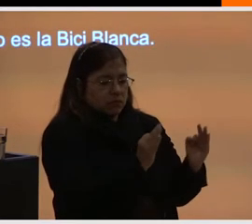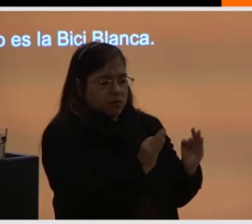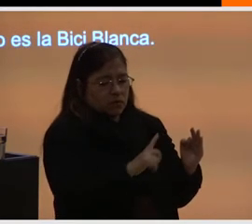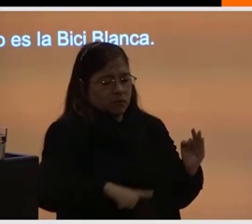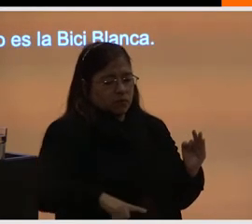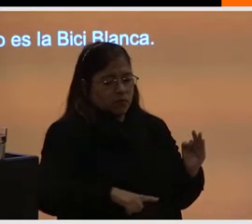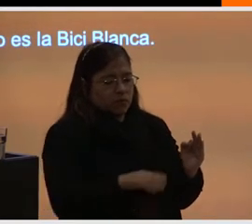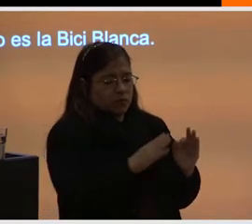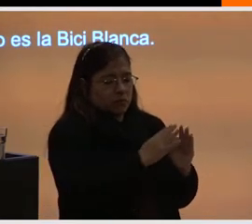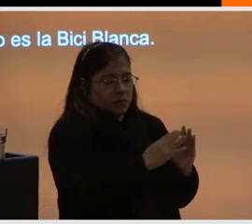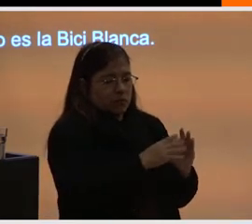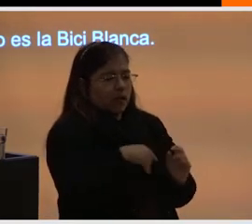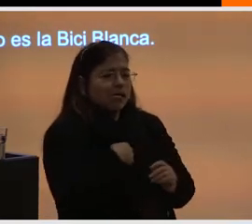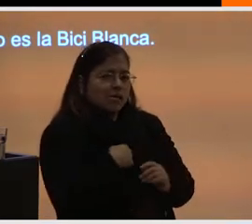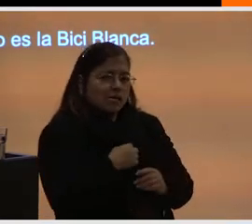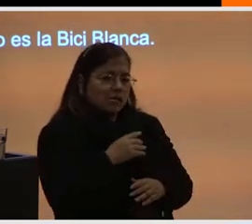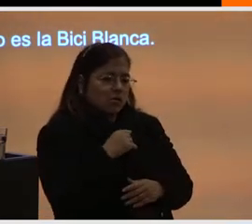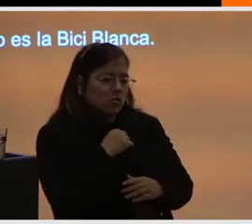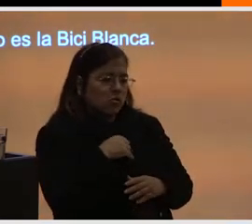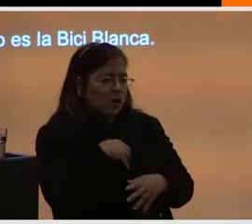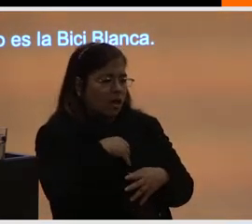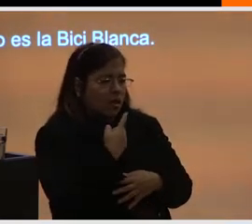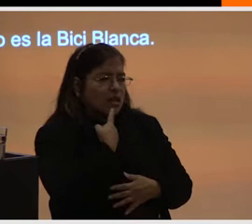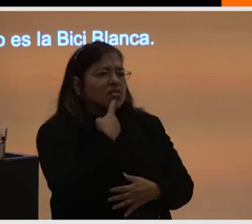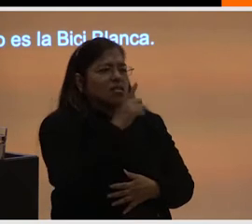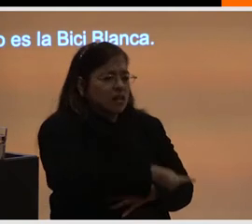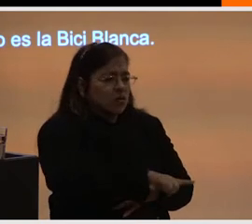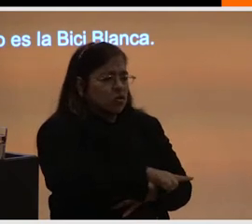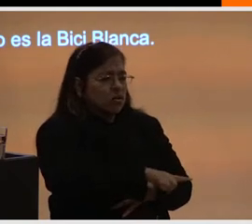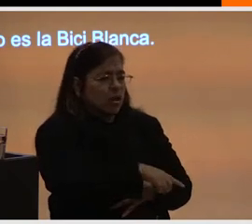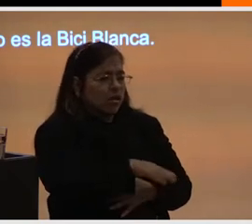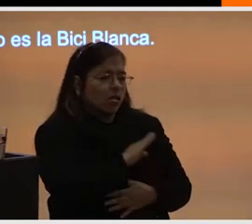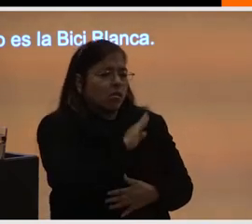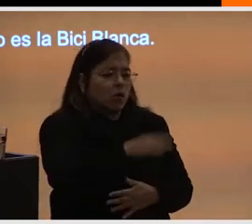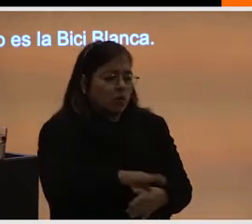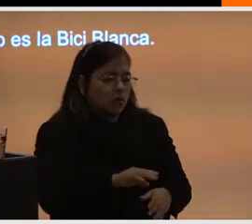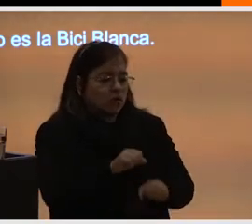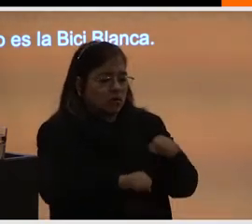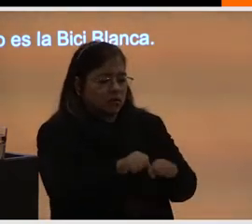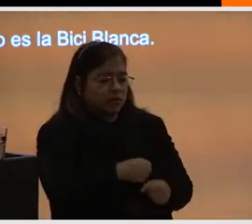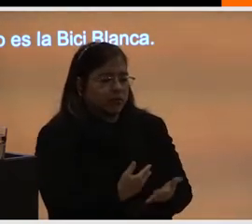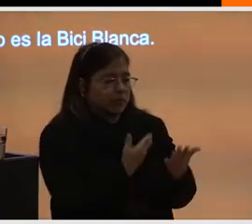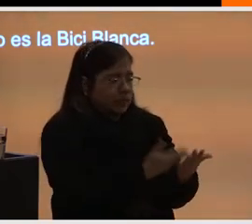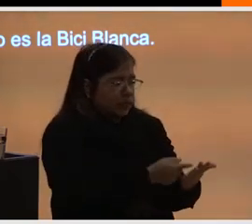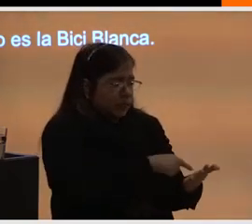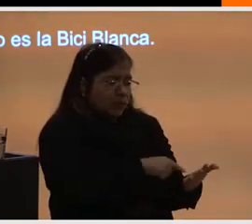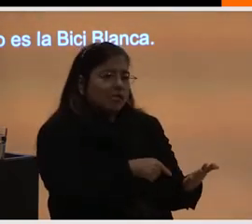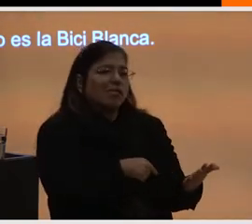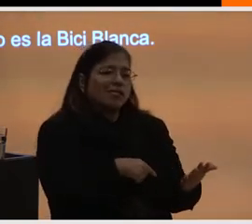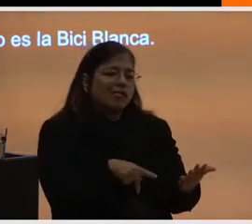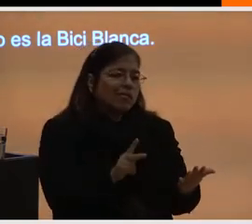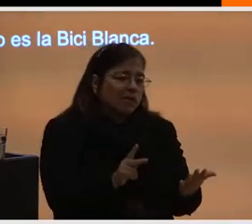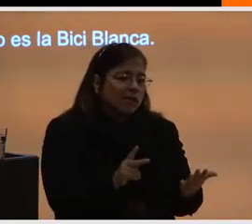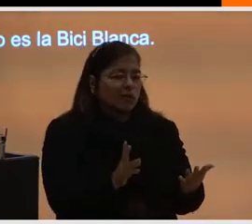nos abrió digamos hay un camino de diálogo y para un posible proyecto ya demandaba el vice plan pero pues ya